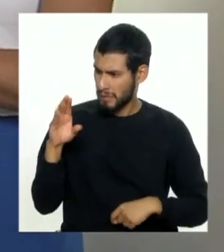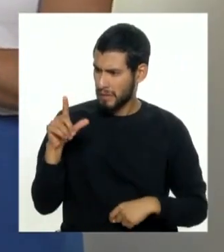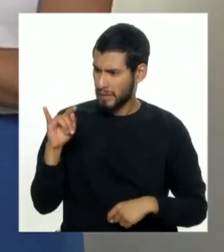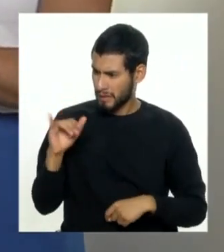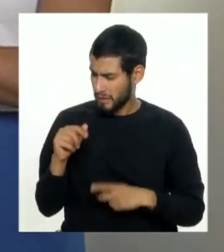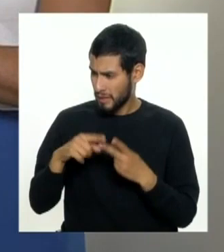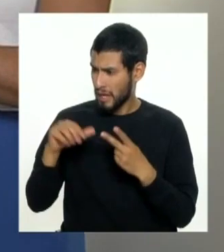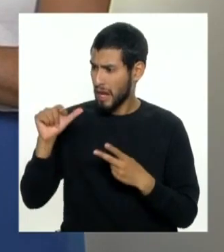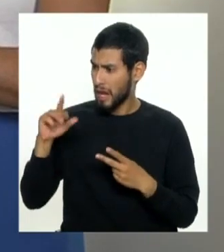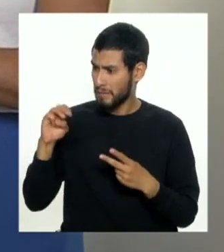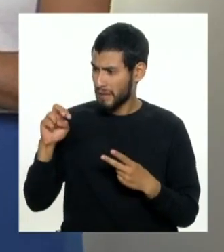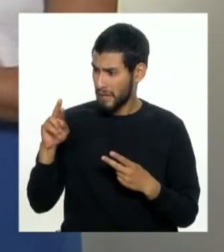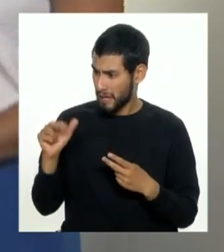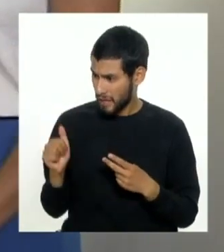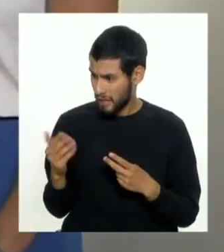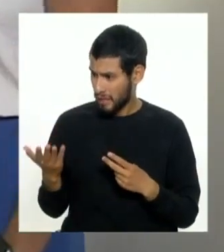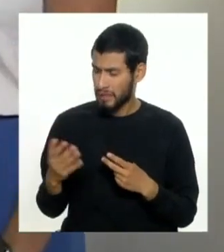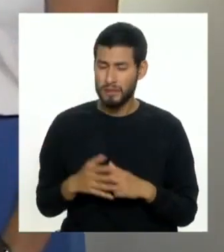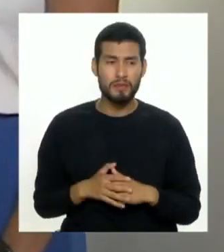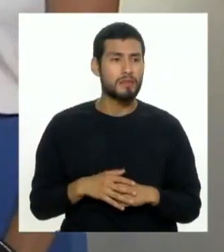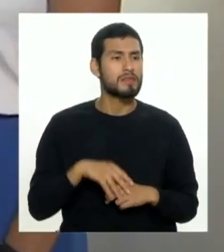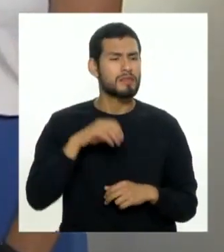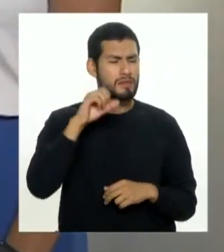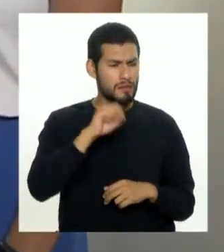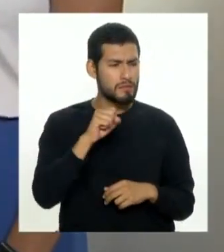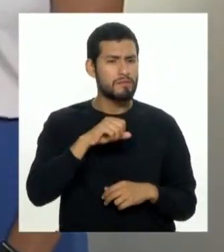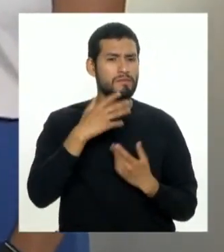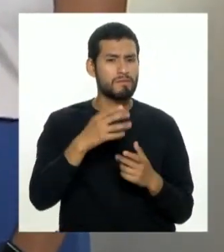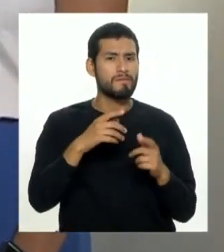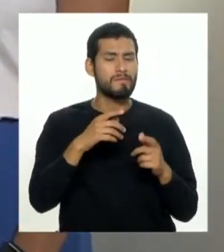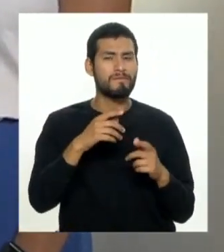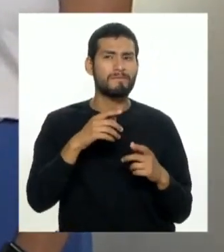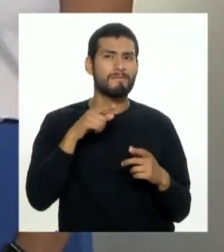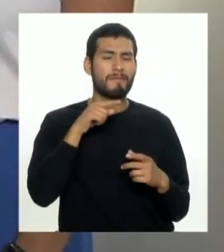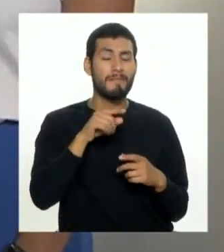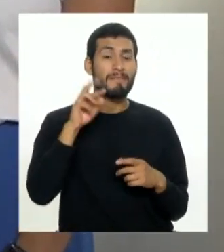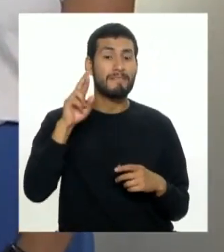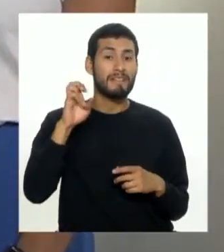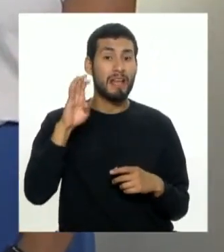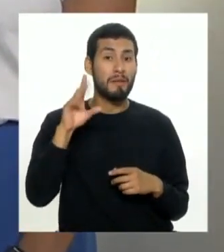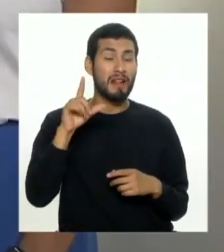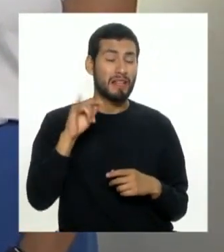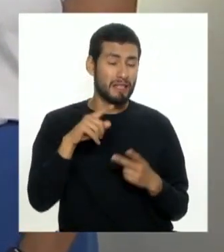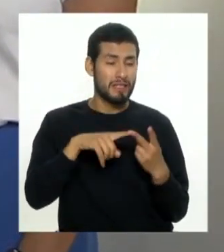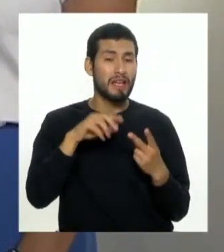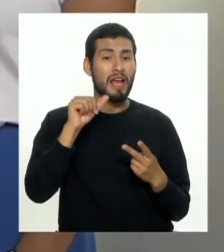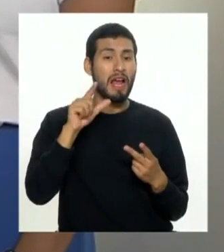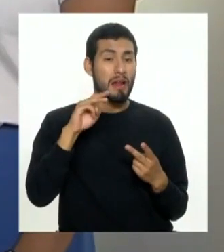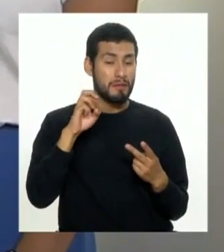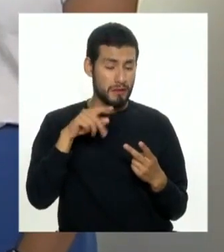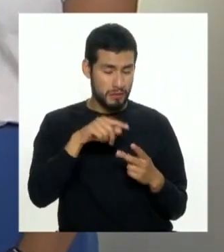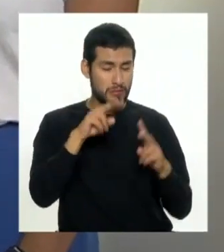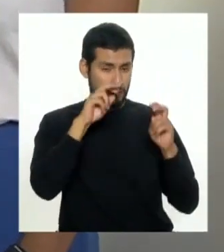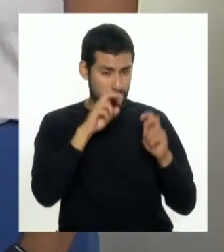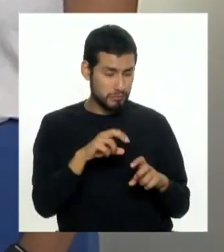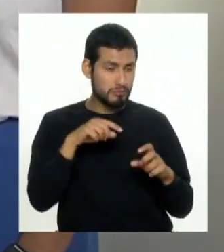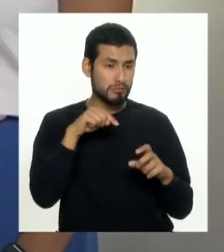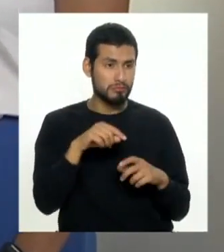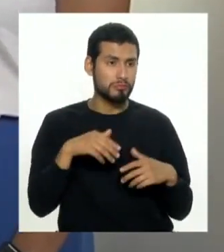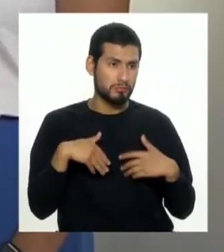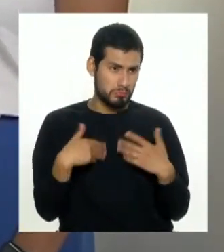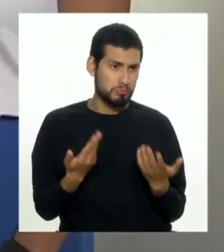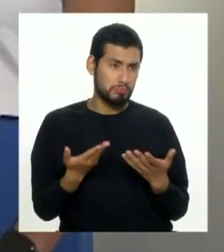Almenara. Sí, hay generalmente en el Rebagliati y en el Almenara han realizado estudios también y